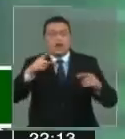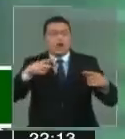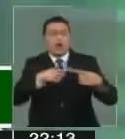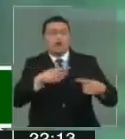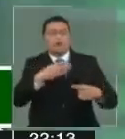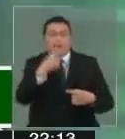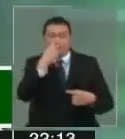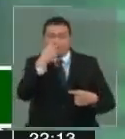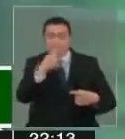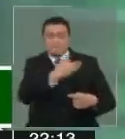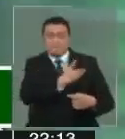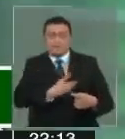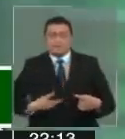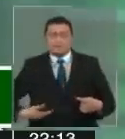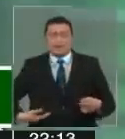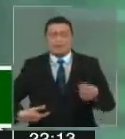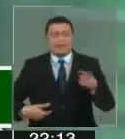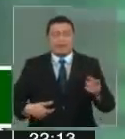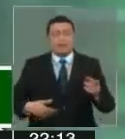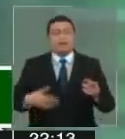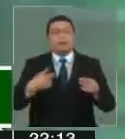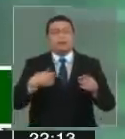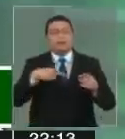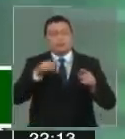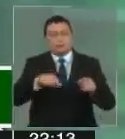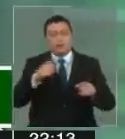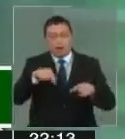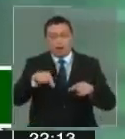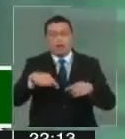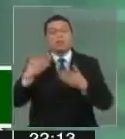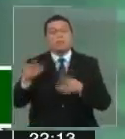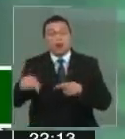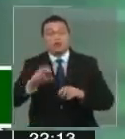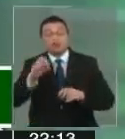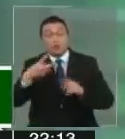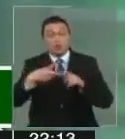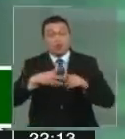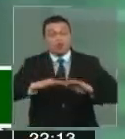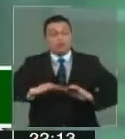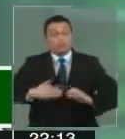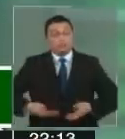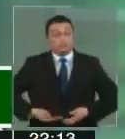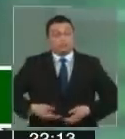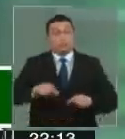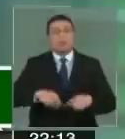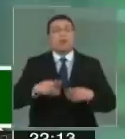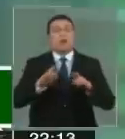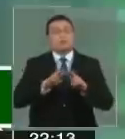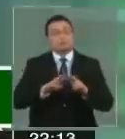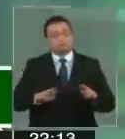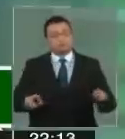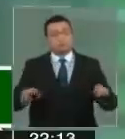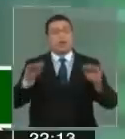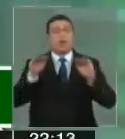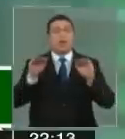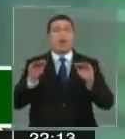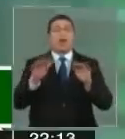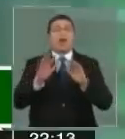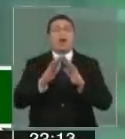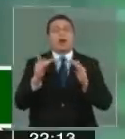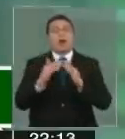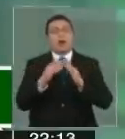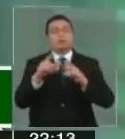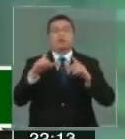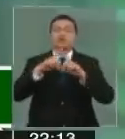distinto. Entonces, este embarazo fue quieto, fue un embarazo calmo, un embarazo de estar en la casa, de sentir el sol que entraba por